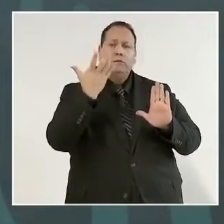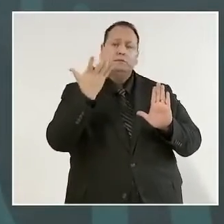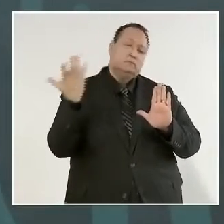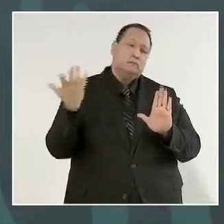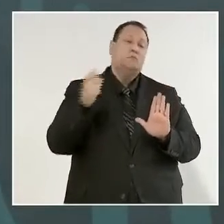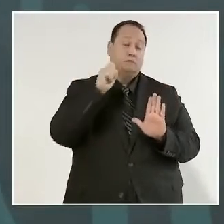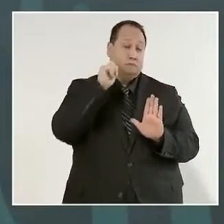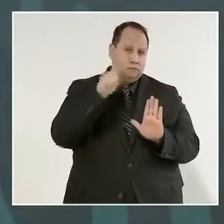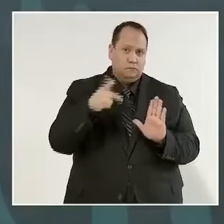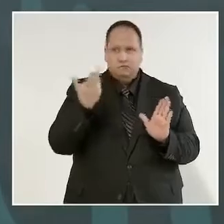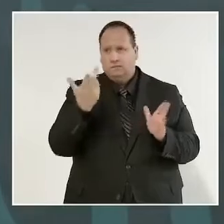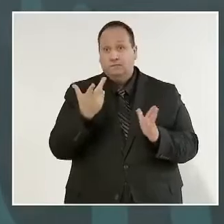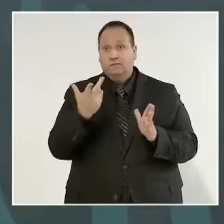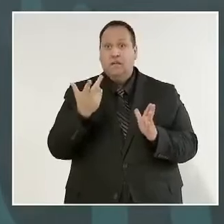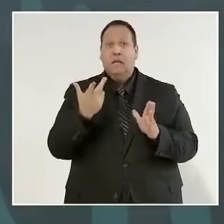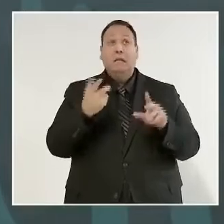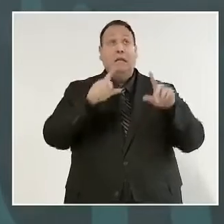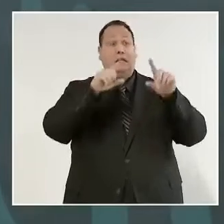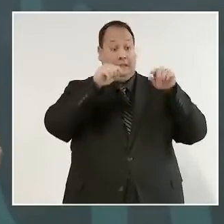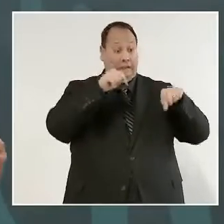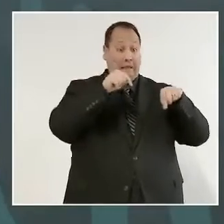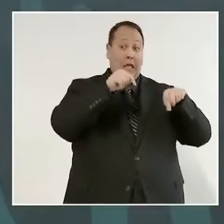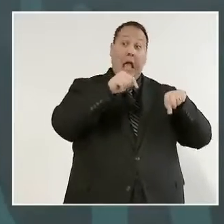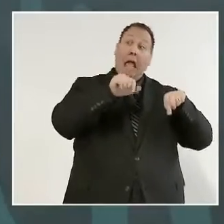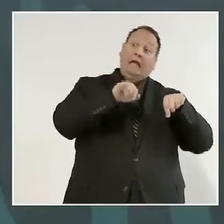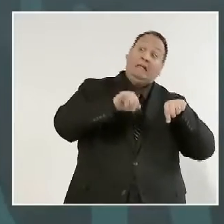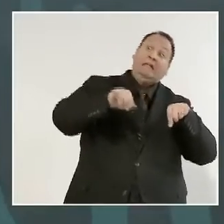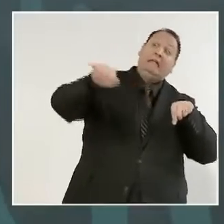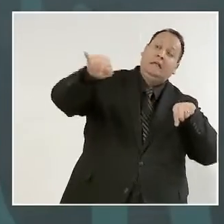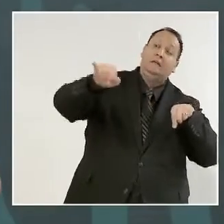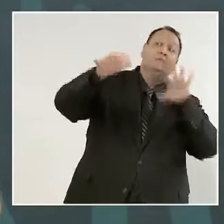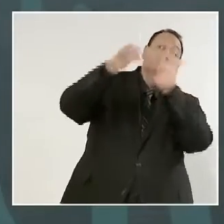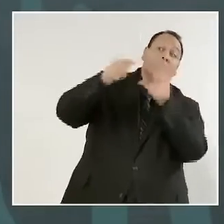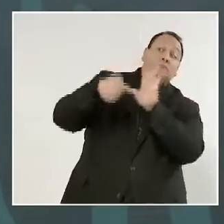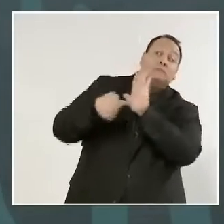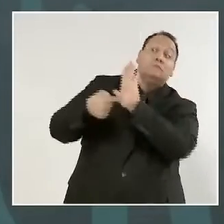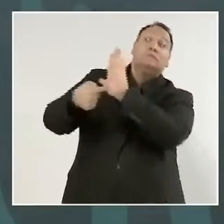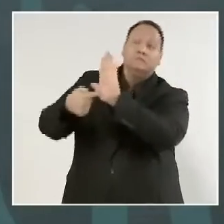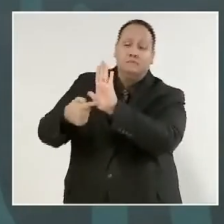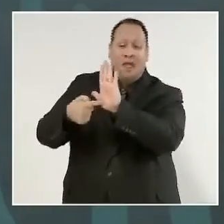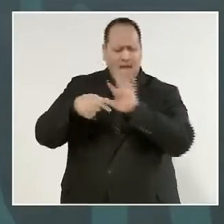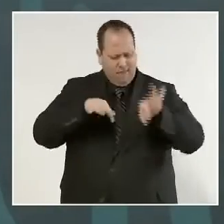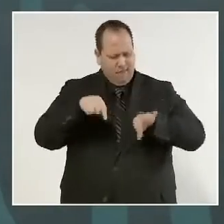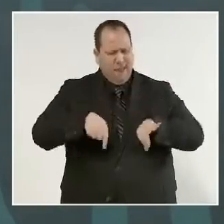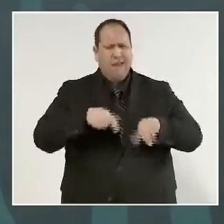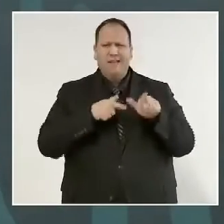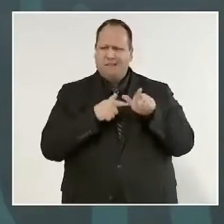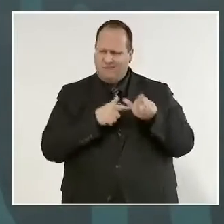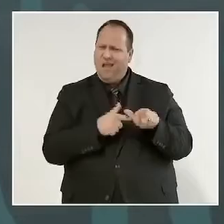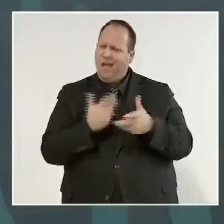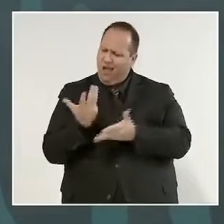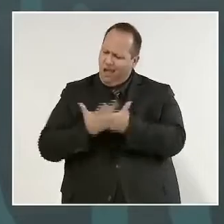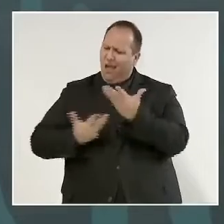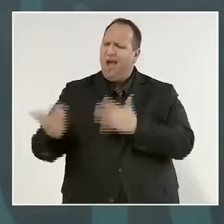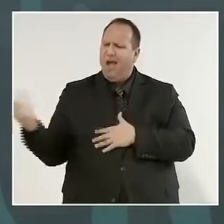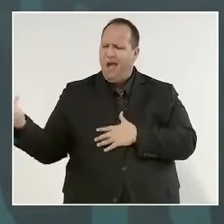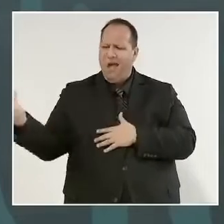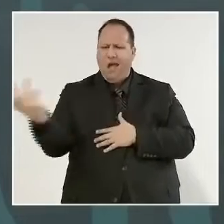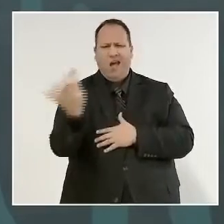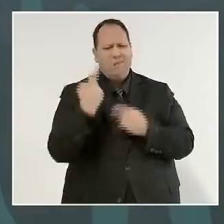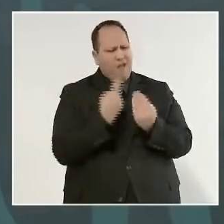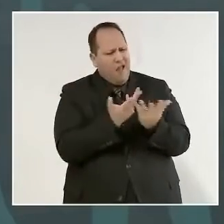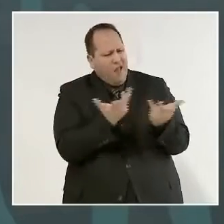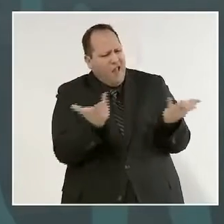escuche lejos, el que vamos a seguir trabajando en beneficio del